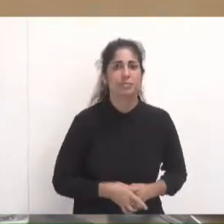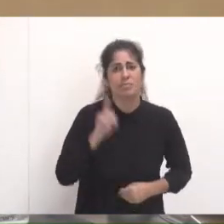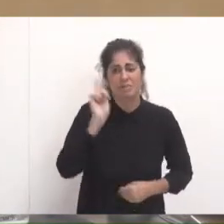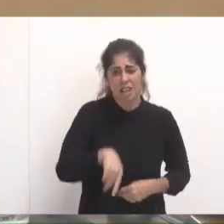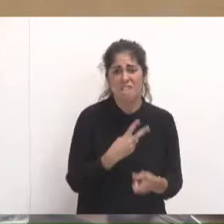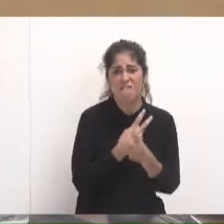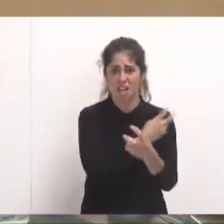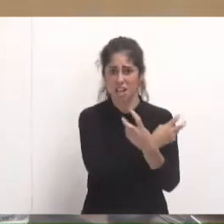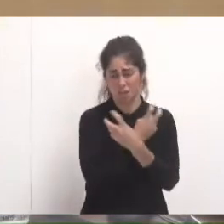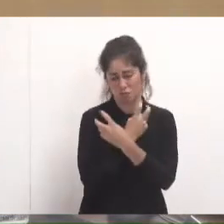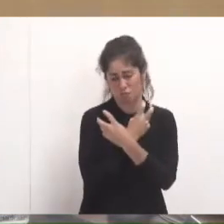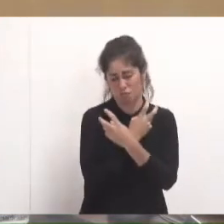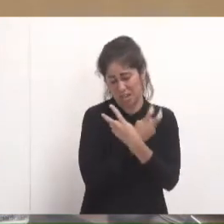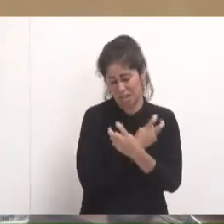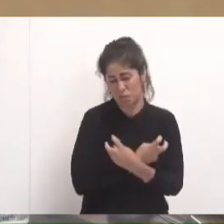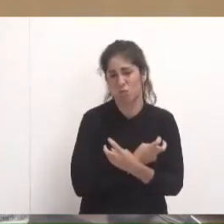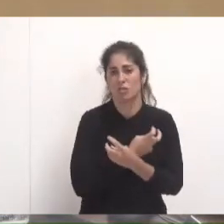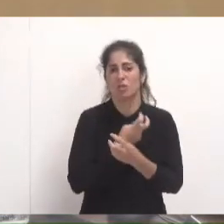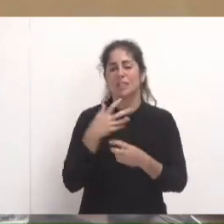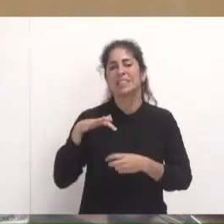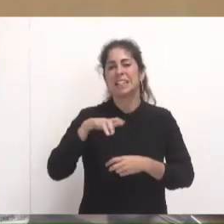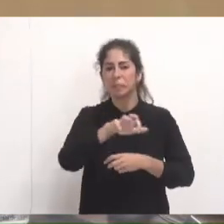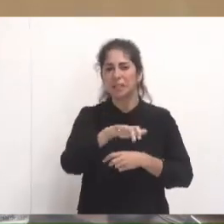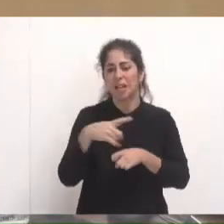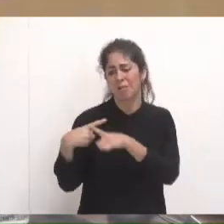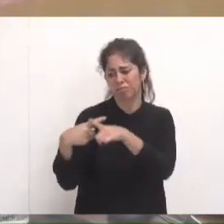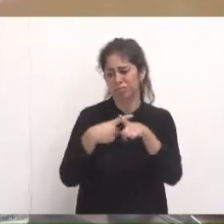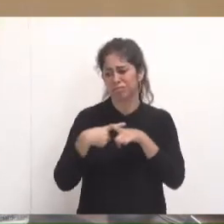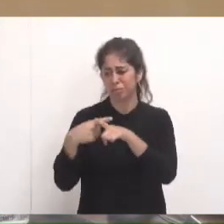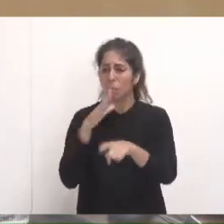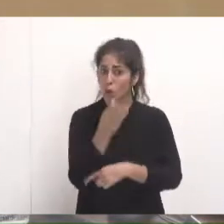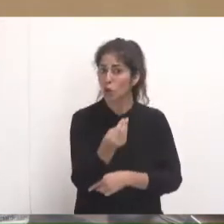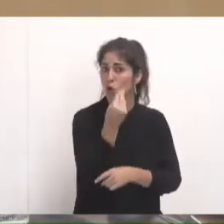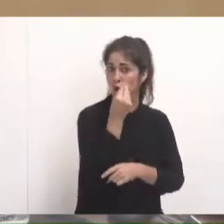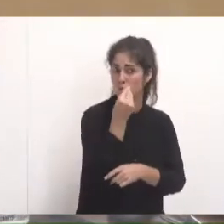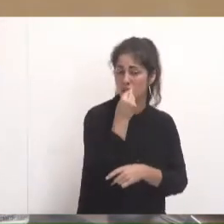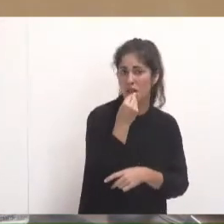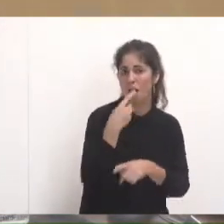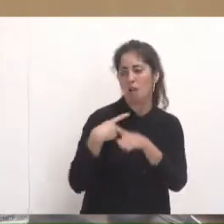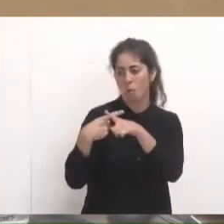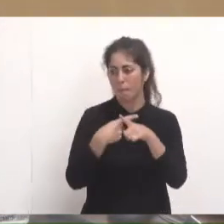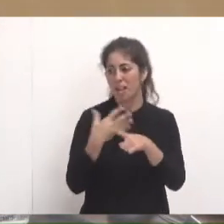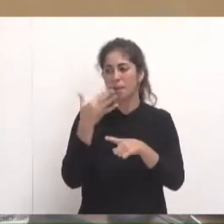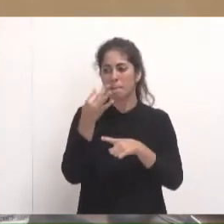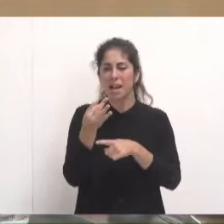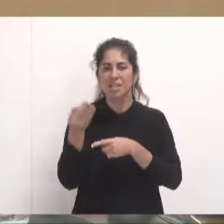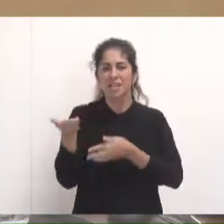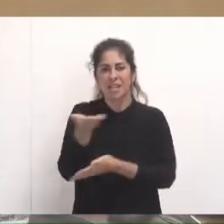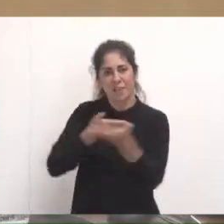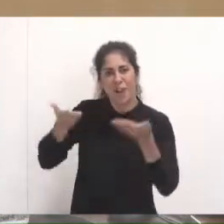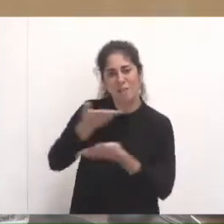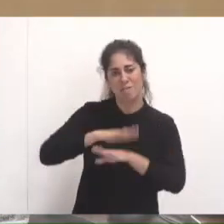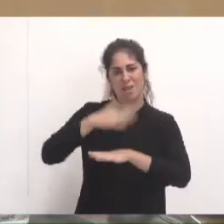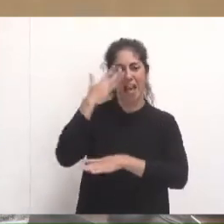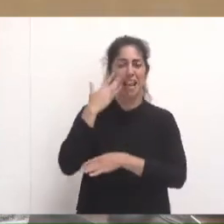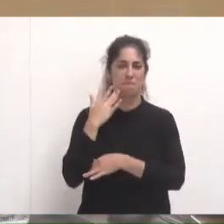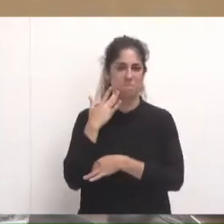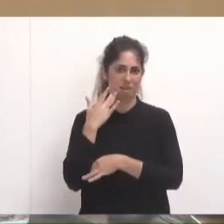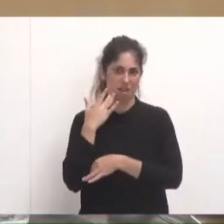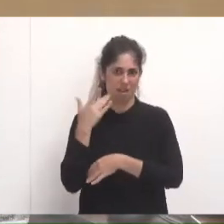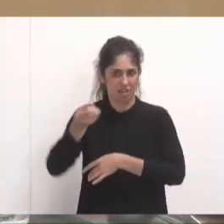y otras, porque las poblaciones de termitas no solo comparten alimentos, sino que también se limpian entre ellas. Y entonces, al limpiarse entre ellas,